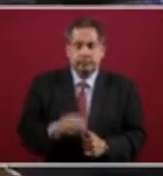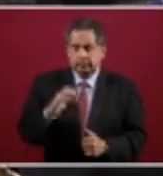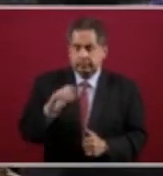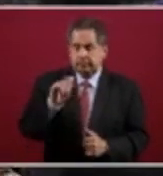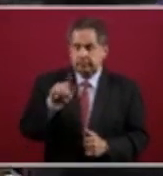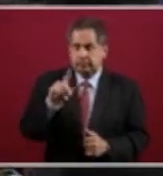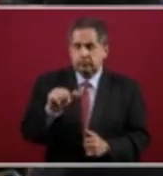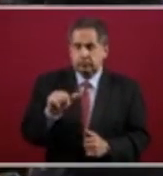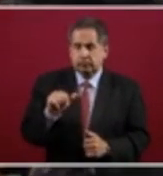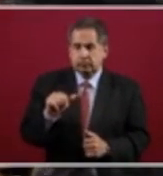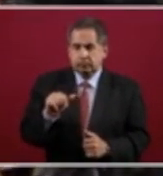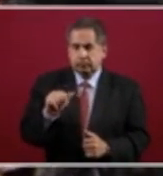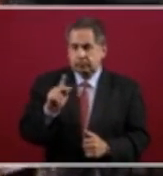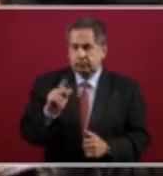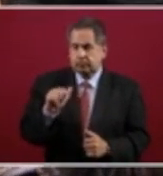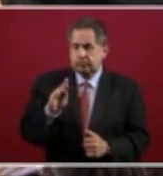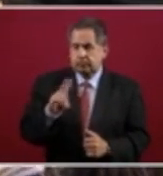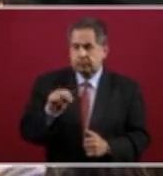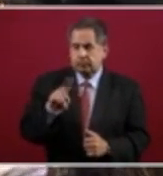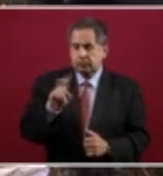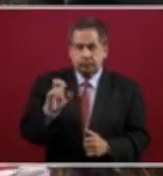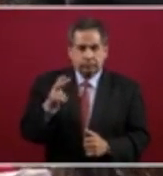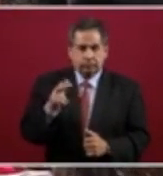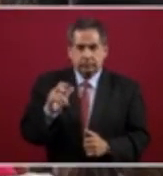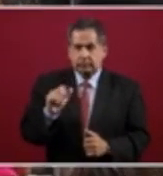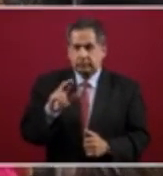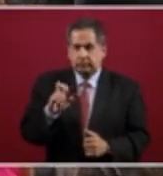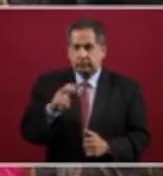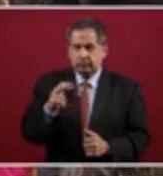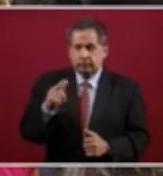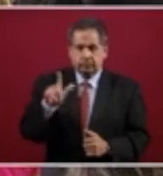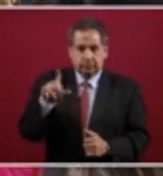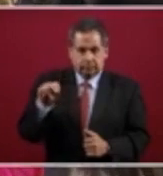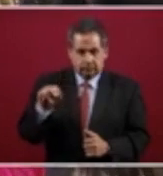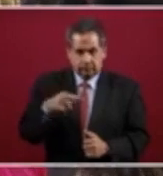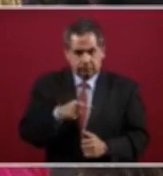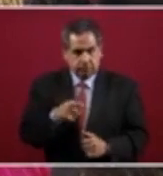Claudia Pavlovich Arellano,